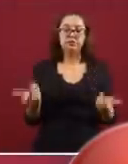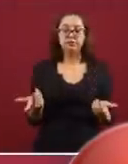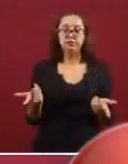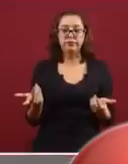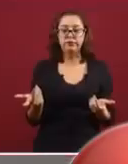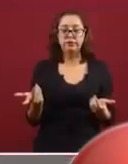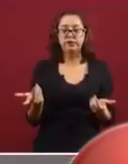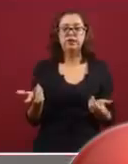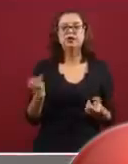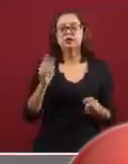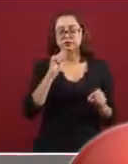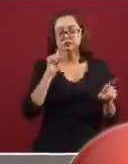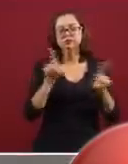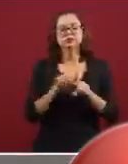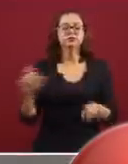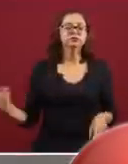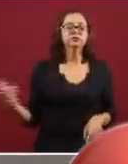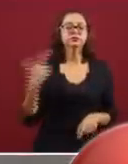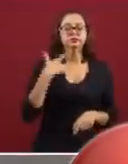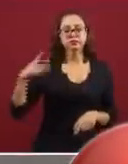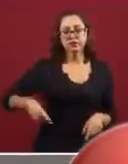fueron,